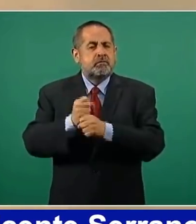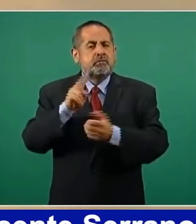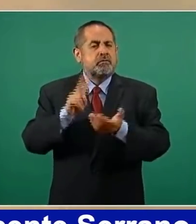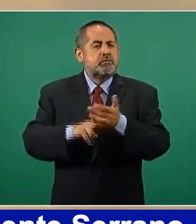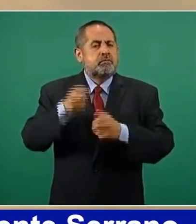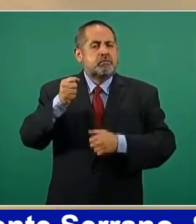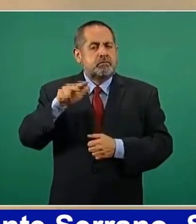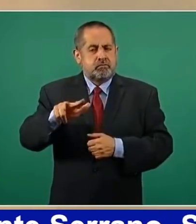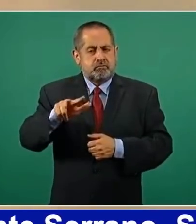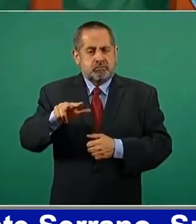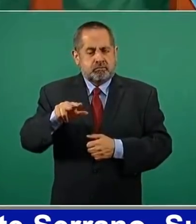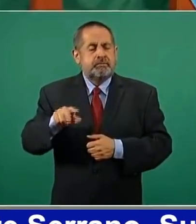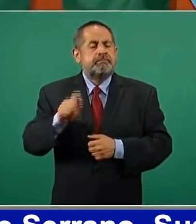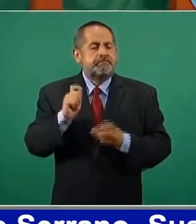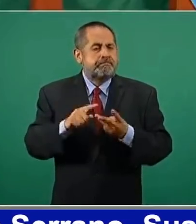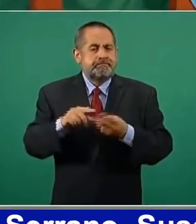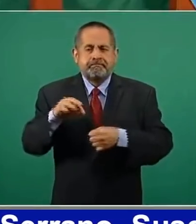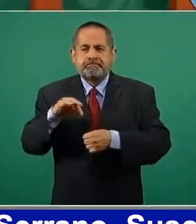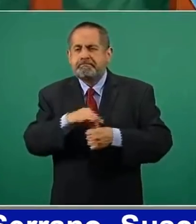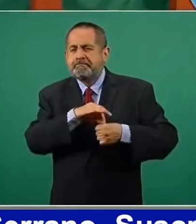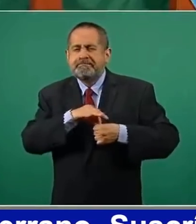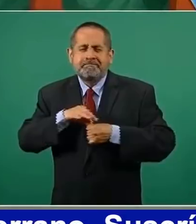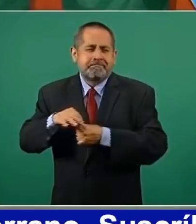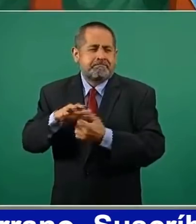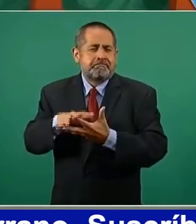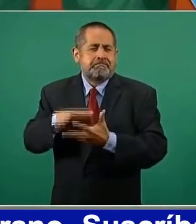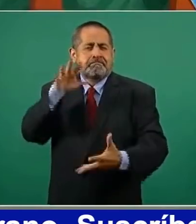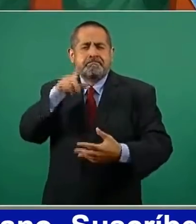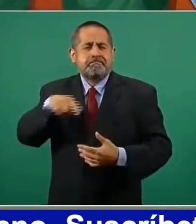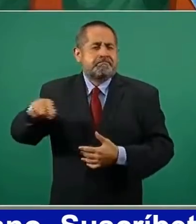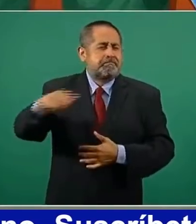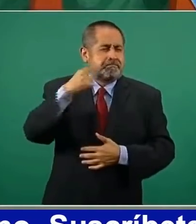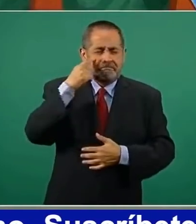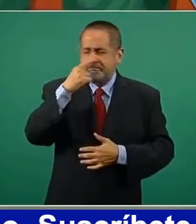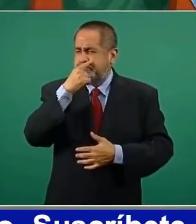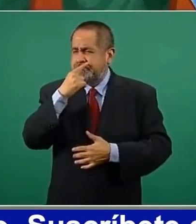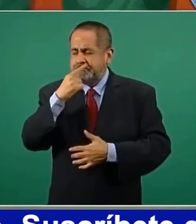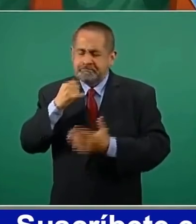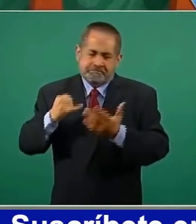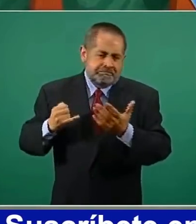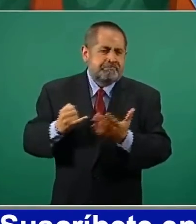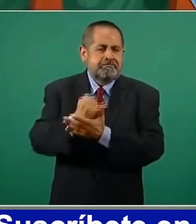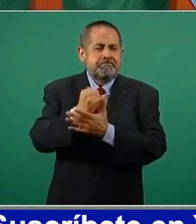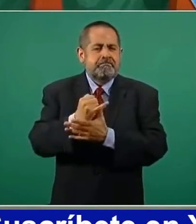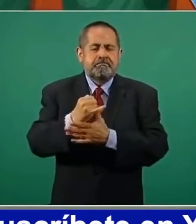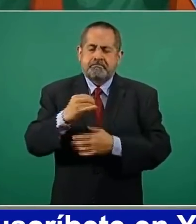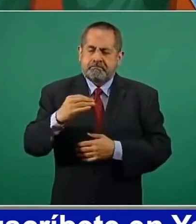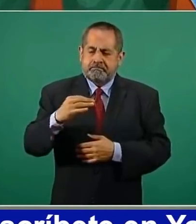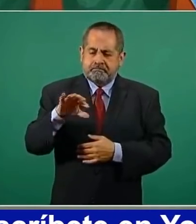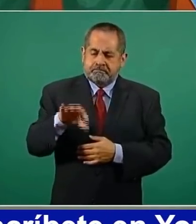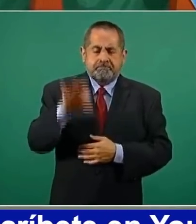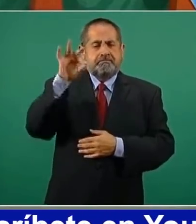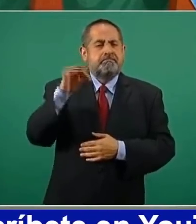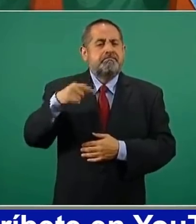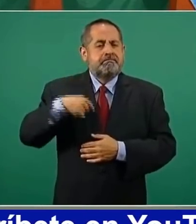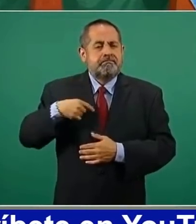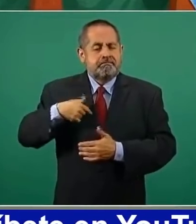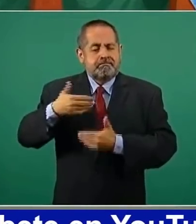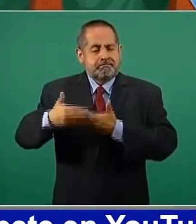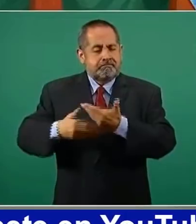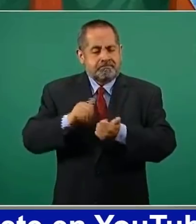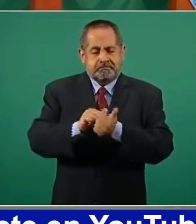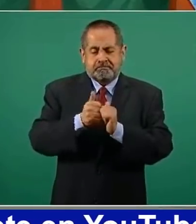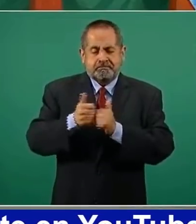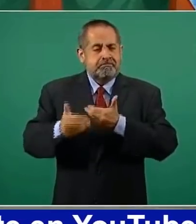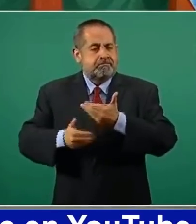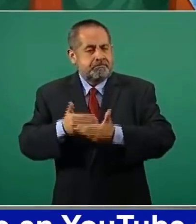2018, cuando la mayoría de los ciudadanos decidió apoyar el proceso de transformación que está en